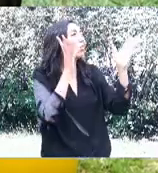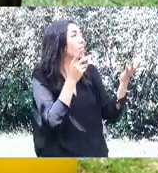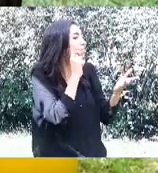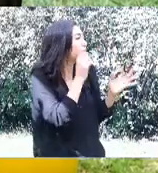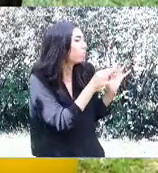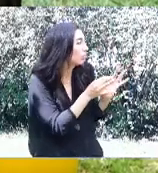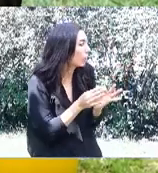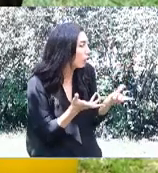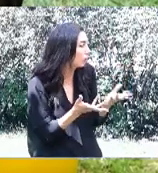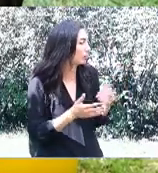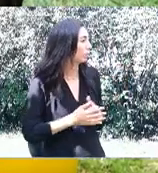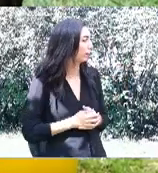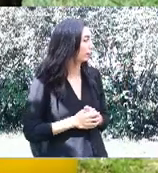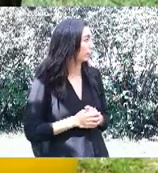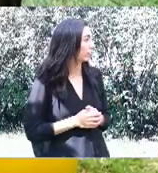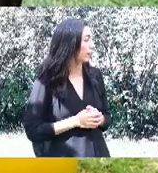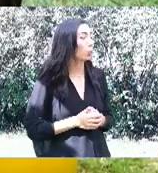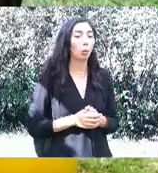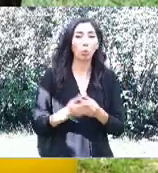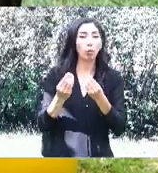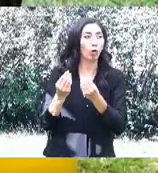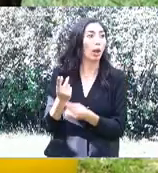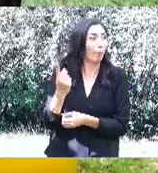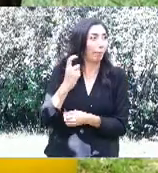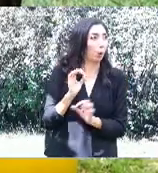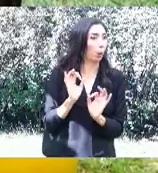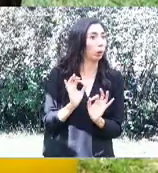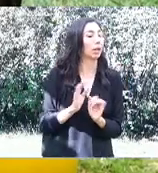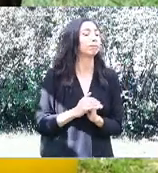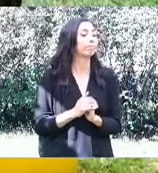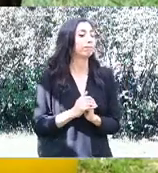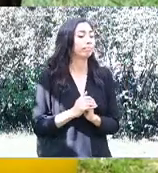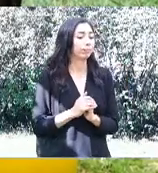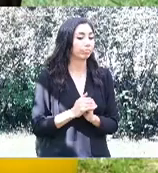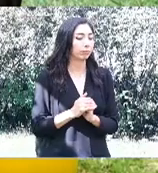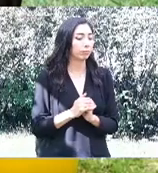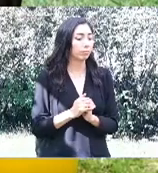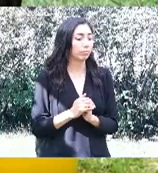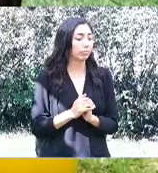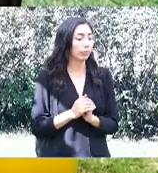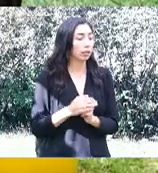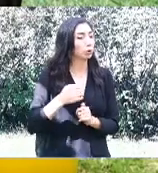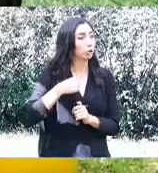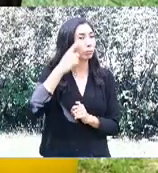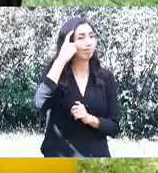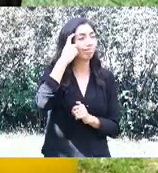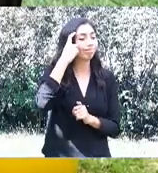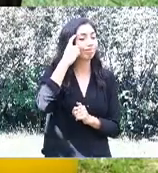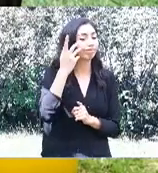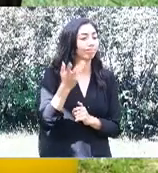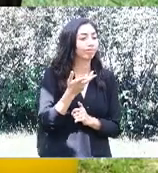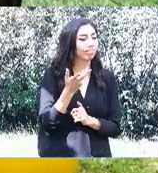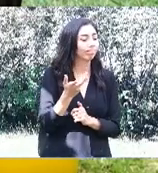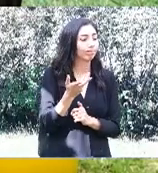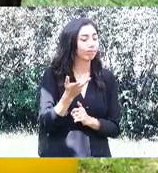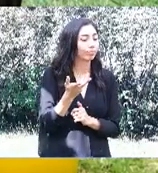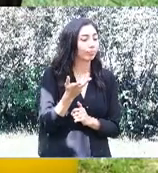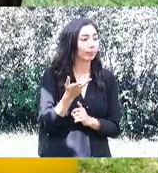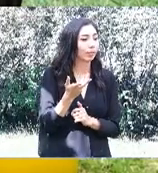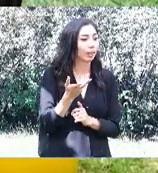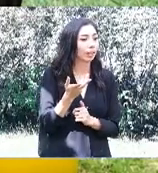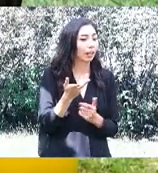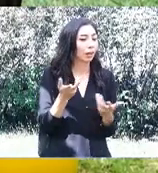entender es una muy buena pregunta yo diría que e es un poco tan tan como